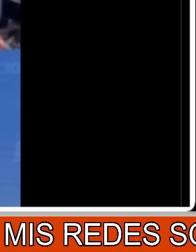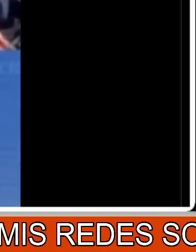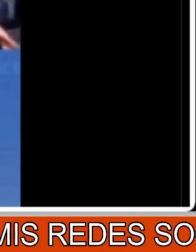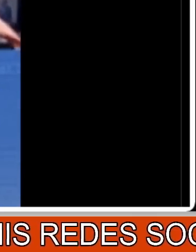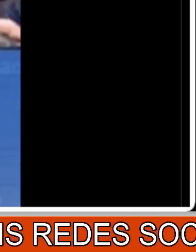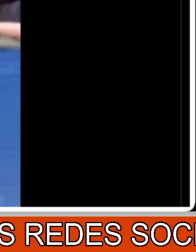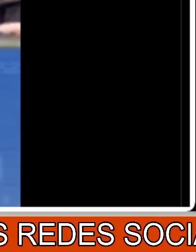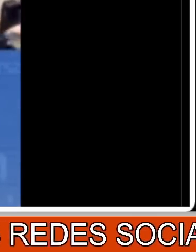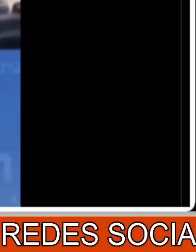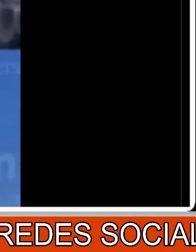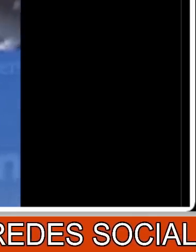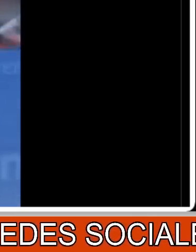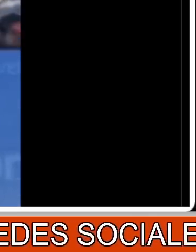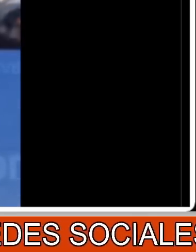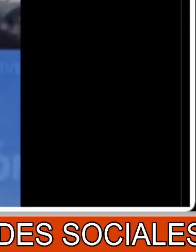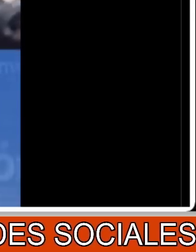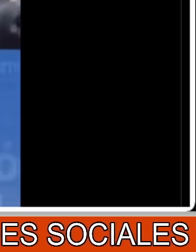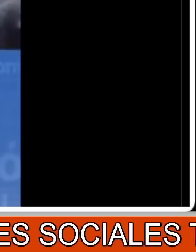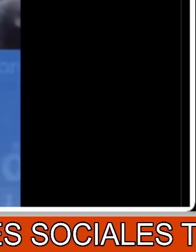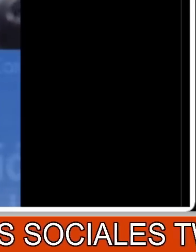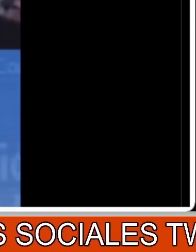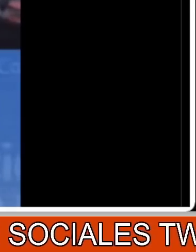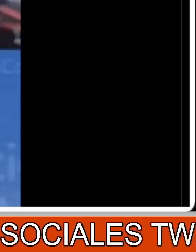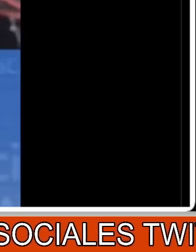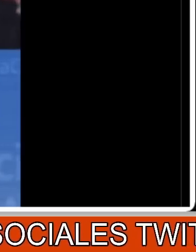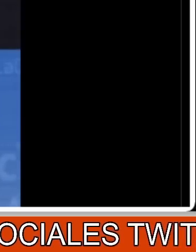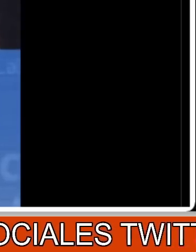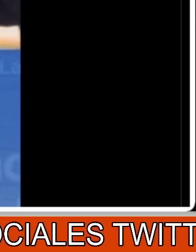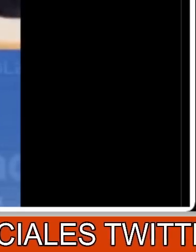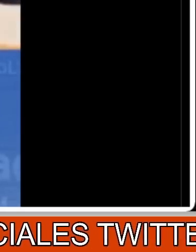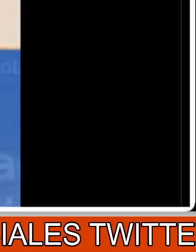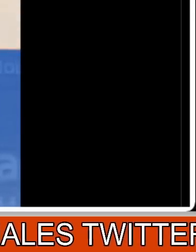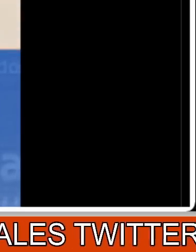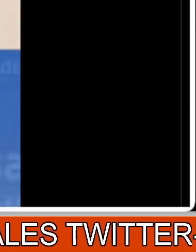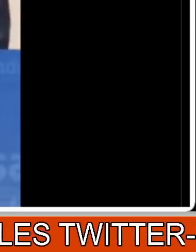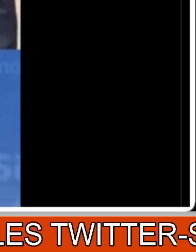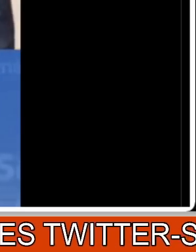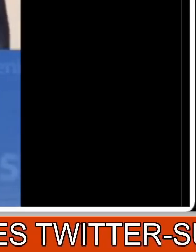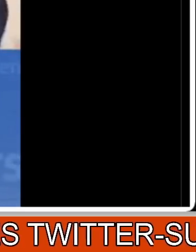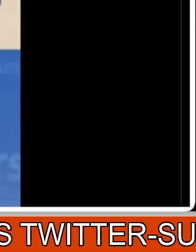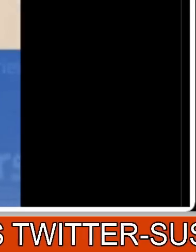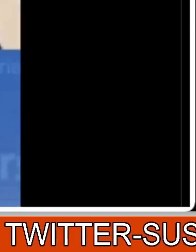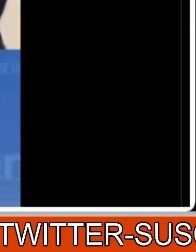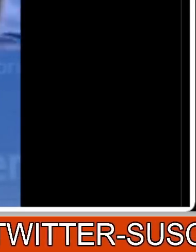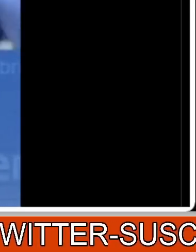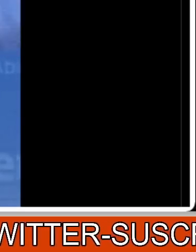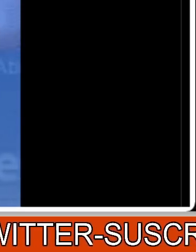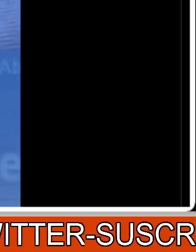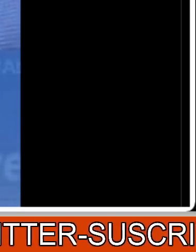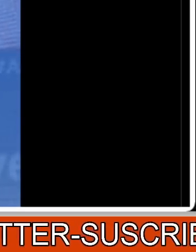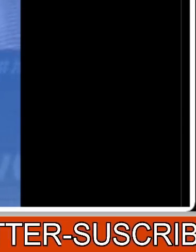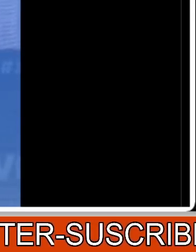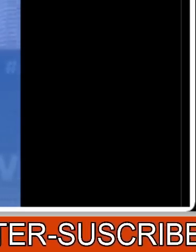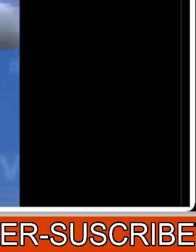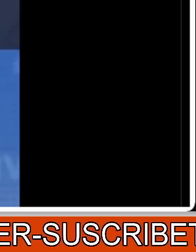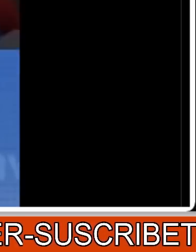grita. Izquierda, izquierda. De frente, esperamos, no, esperamos. Dos nada más de frente, gracias. Ahora sí, vamos. Gracias. Muchas gracias. Gracias, muchachos. Todos a la parte